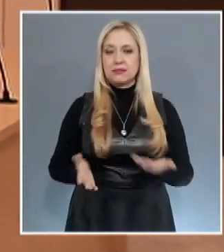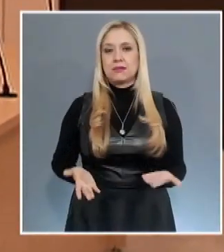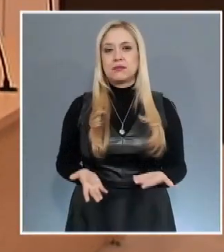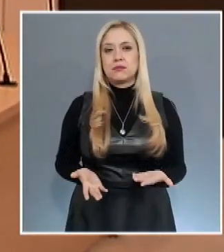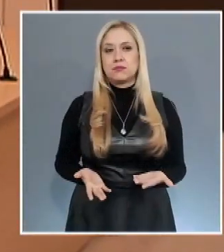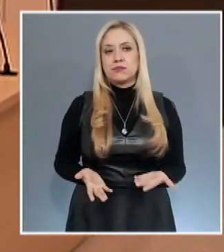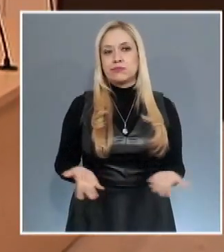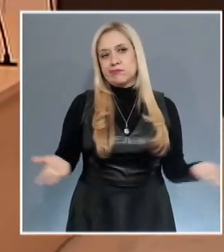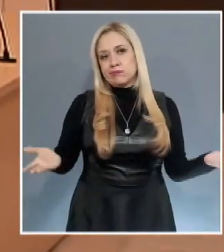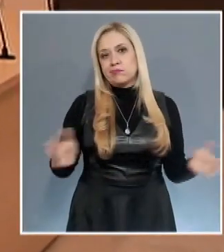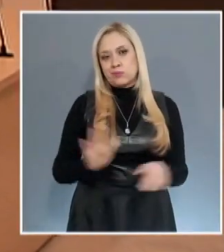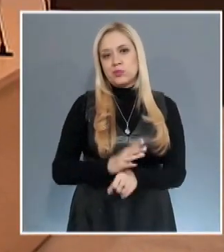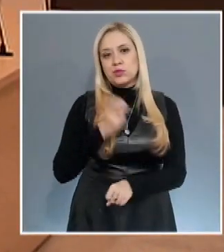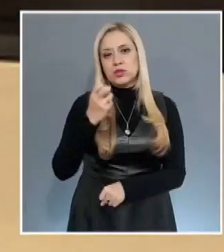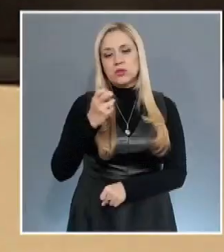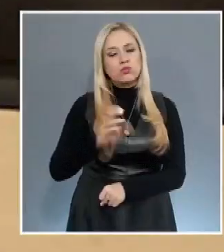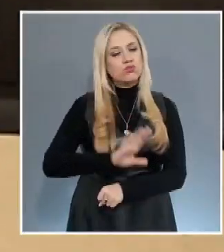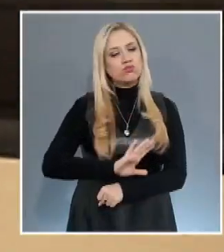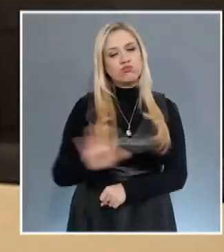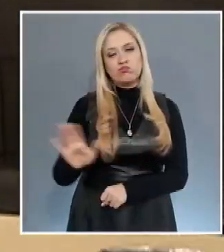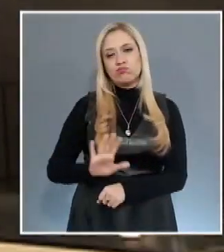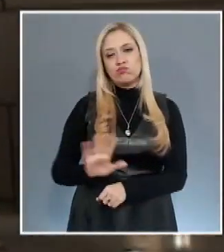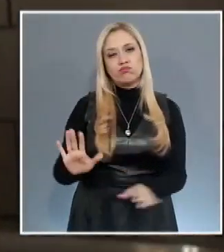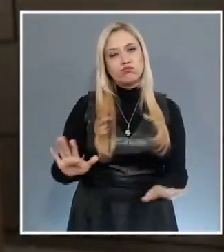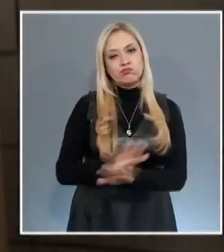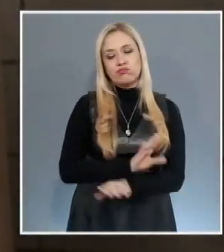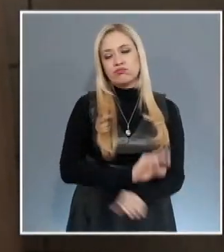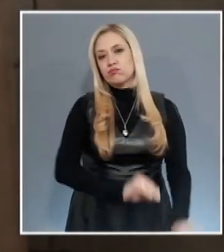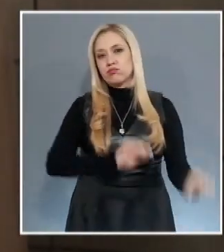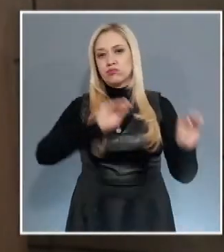poder informativo José Luis Guerra García